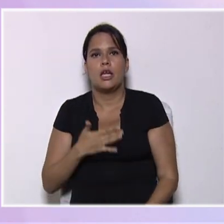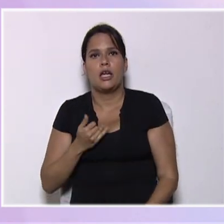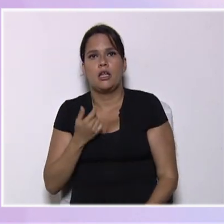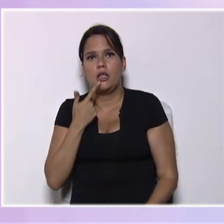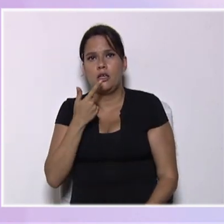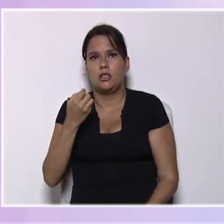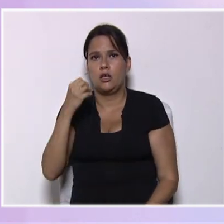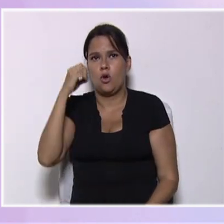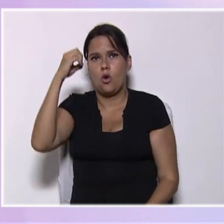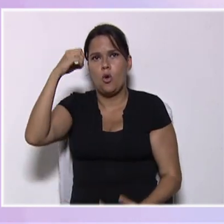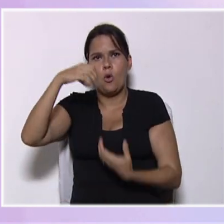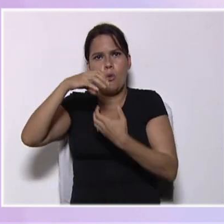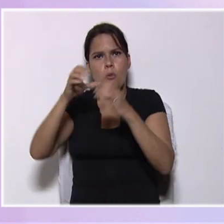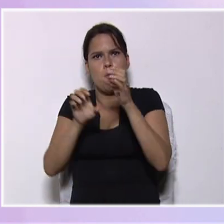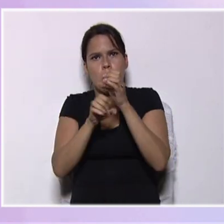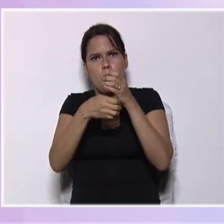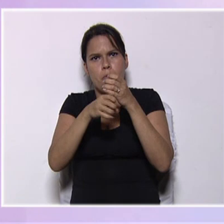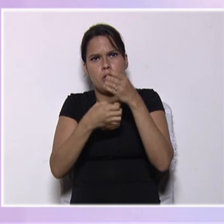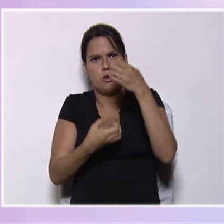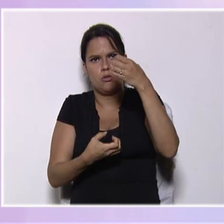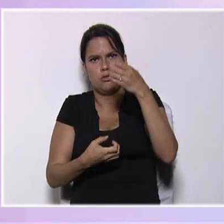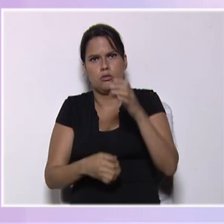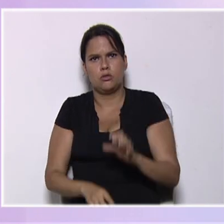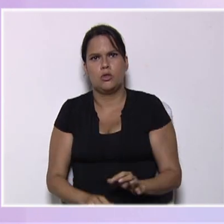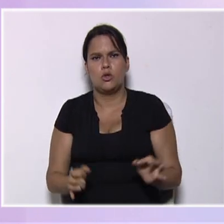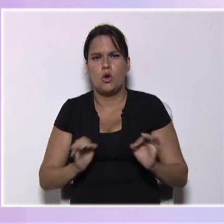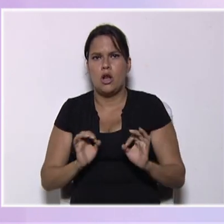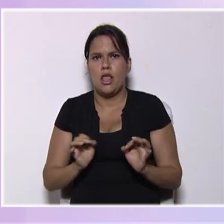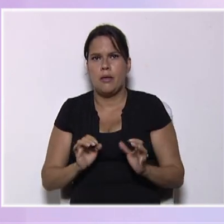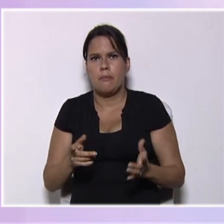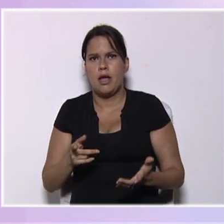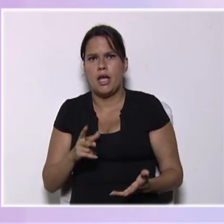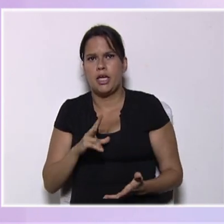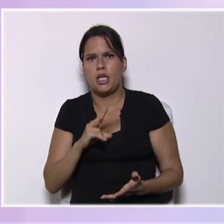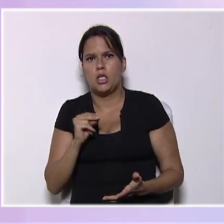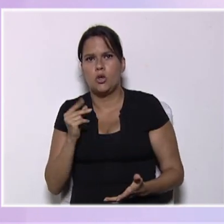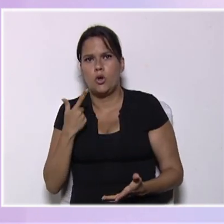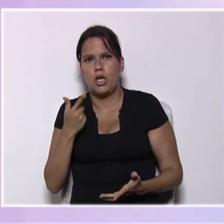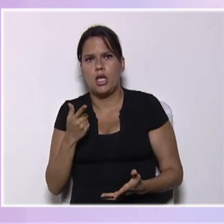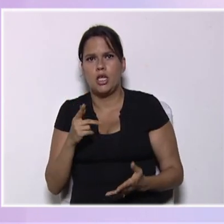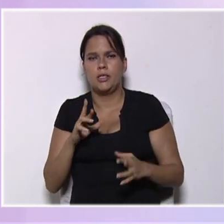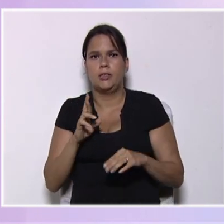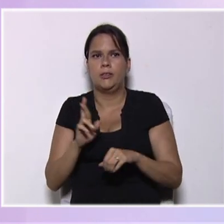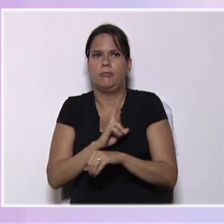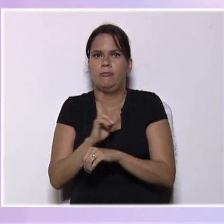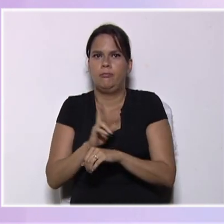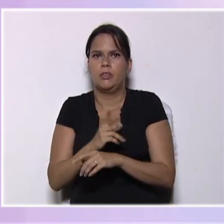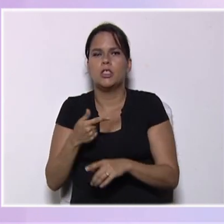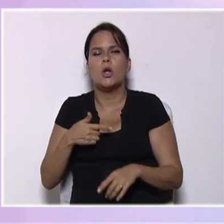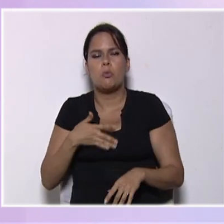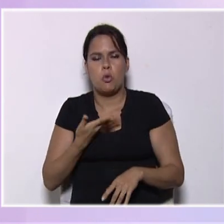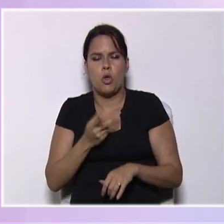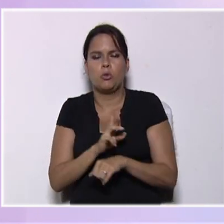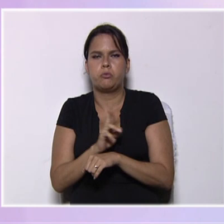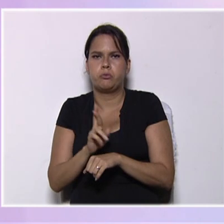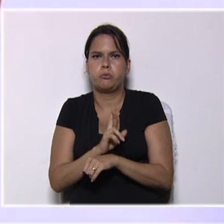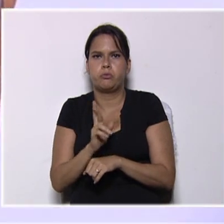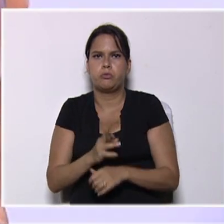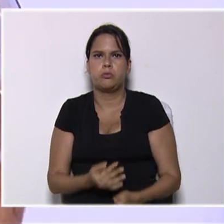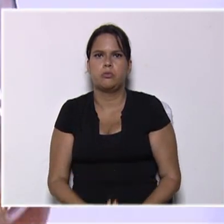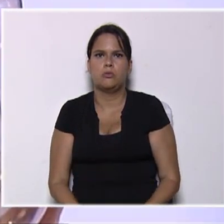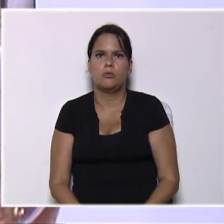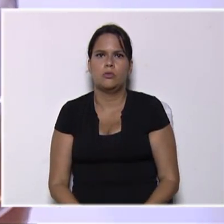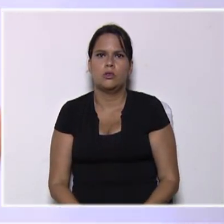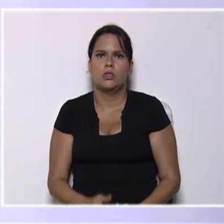un bombillo, no solamente que el bombillo no es biodegradable, sino que lo puedo reutilizar. Exactamente. Y estamos dando tips